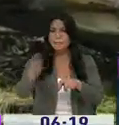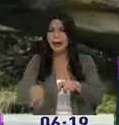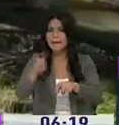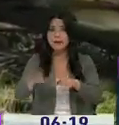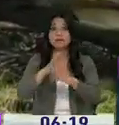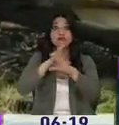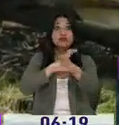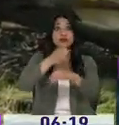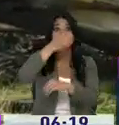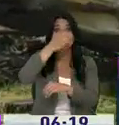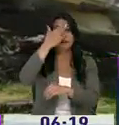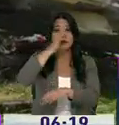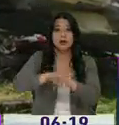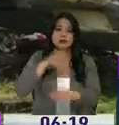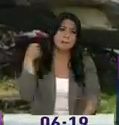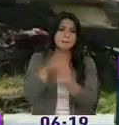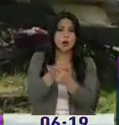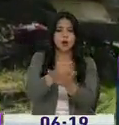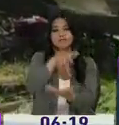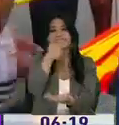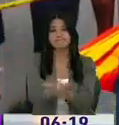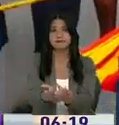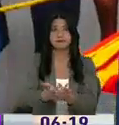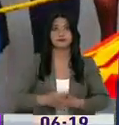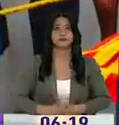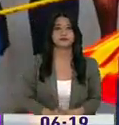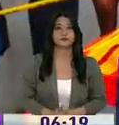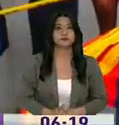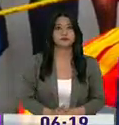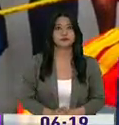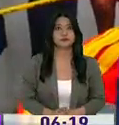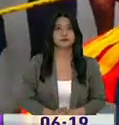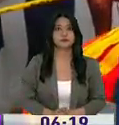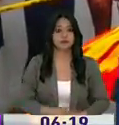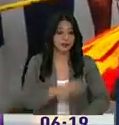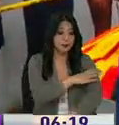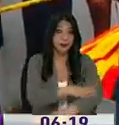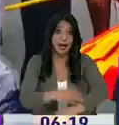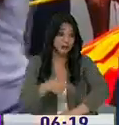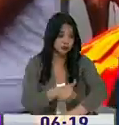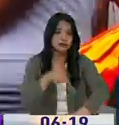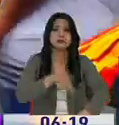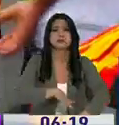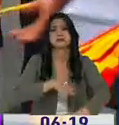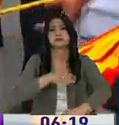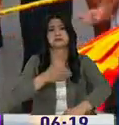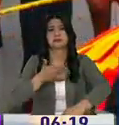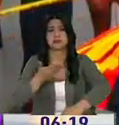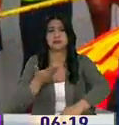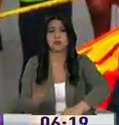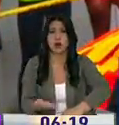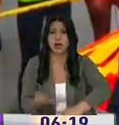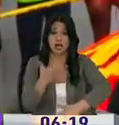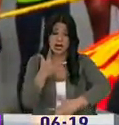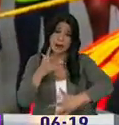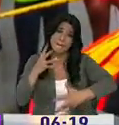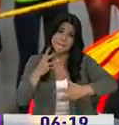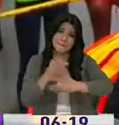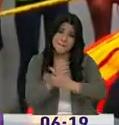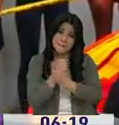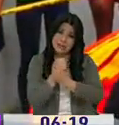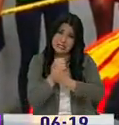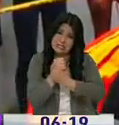Domingo tras accidentarse en una pendiente. En mi brazo se me acabó. Me apretó durísimo.